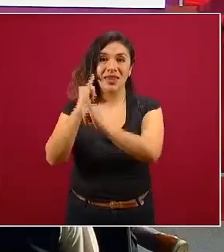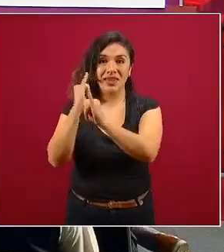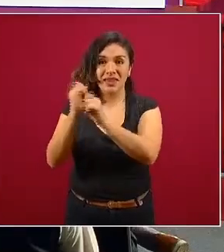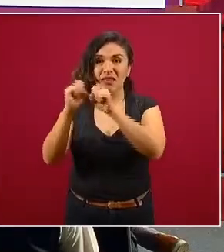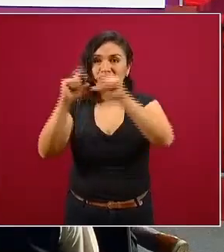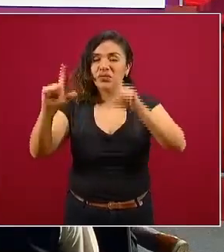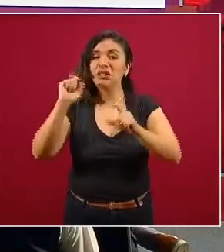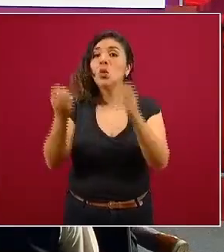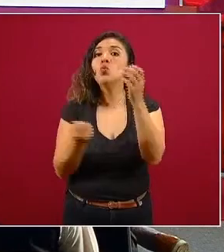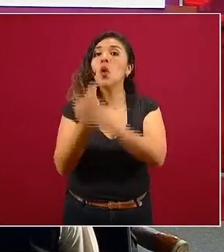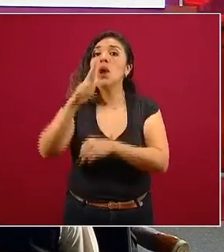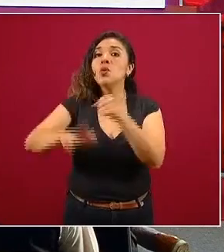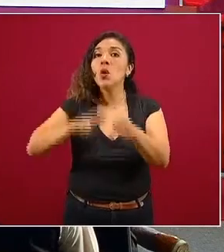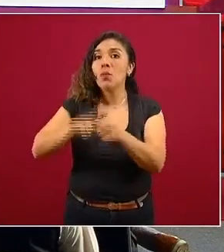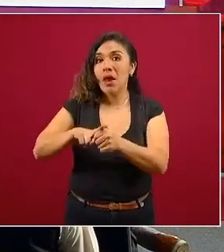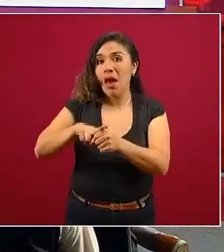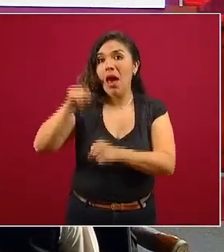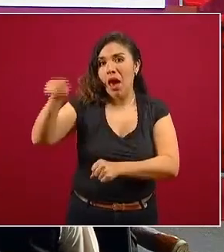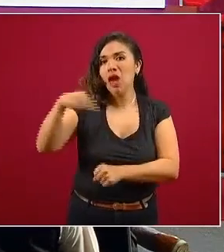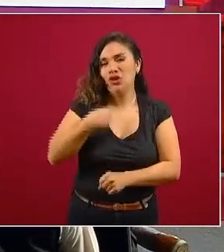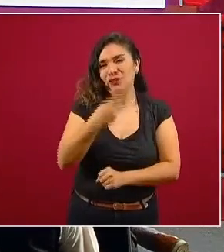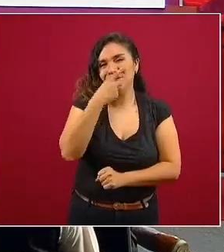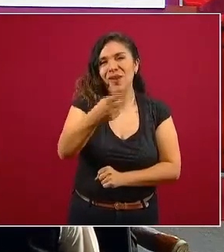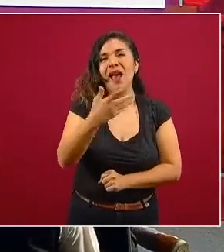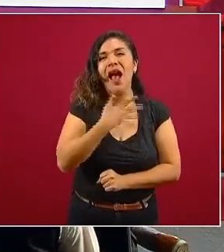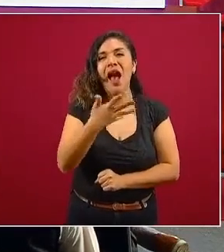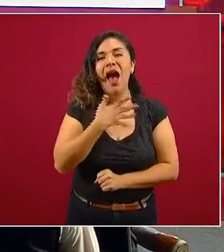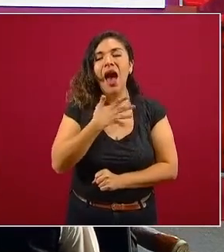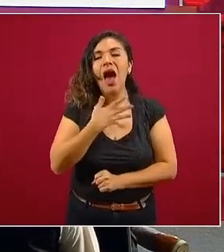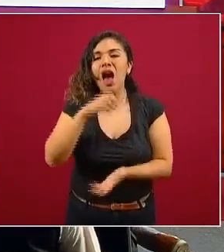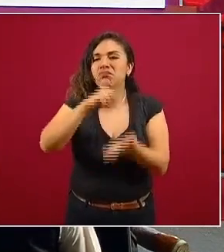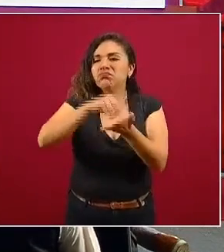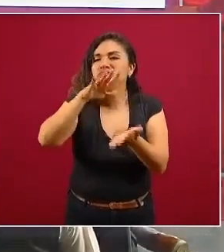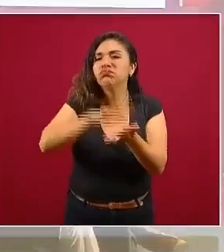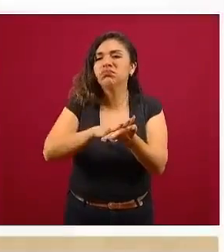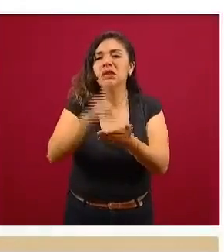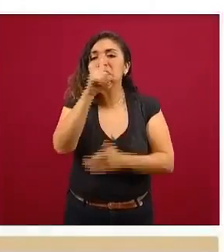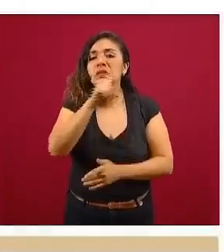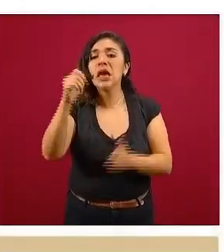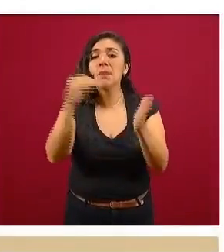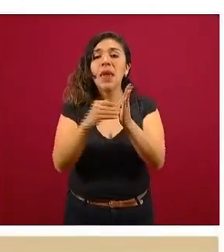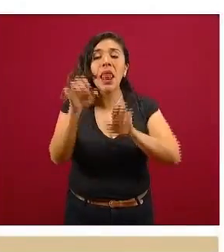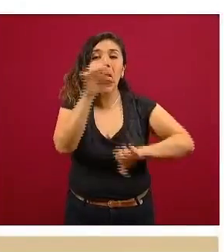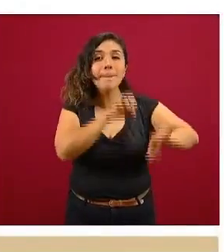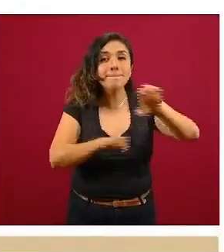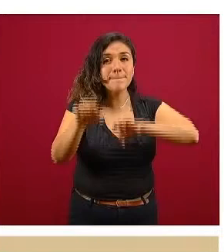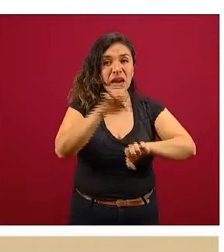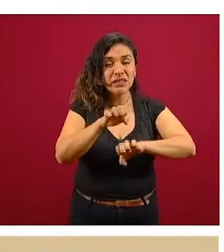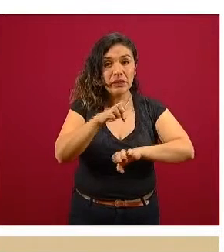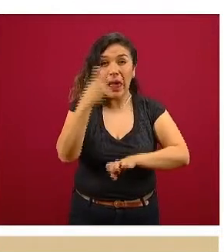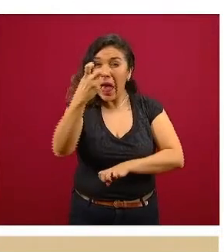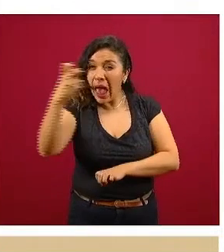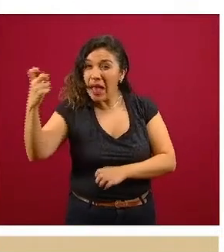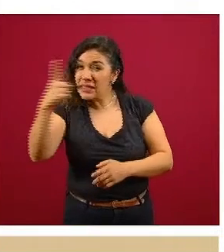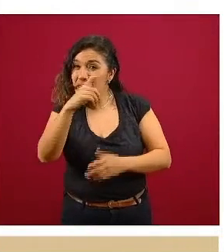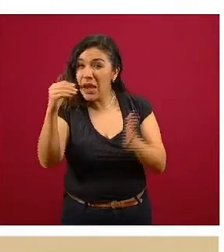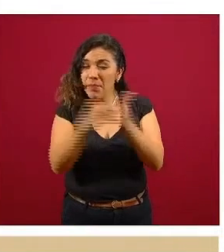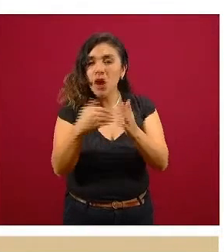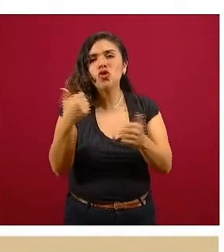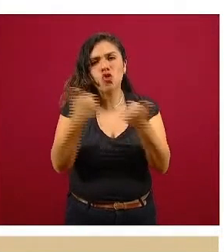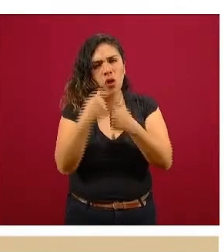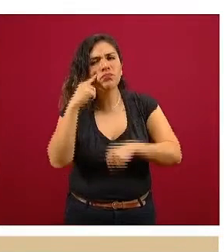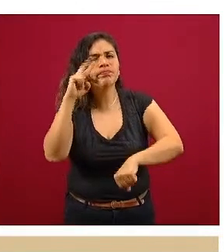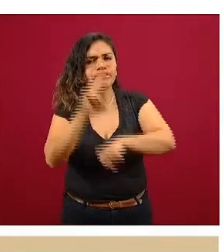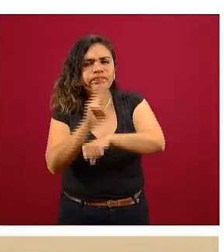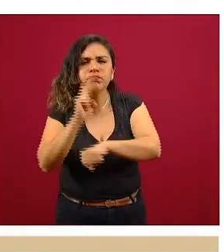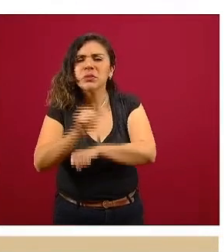Nueva Normalidad, ahí es donde les menciono que tenemos registradas 100,000 empresas. Esas 100,000 empresas las vigilamos